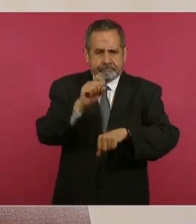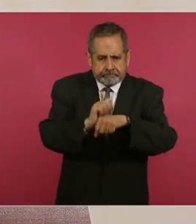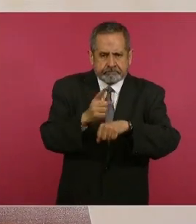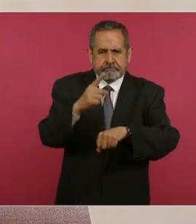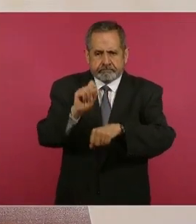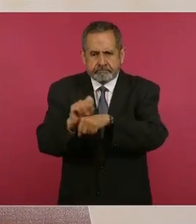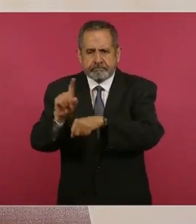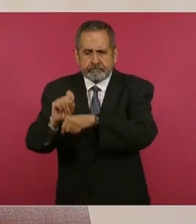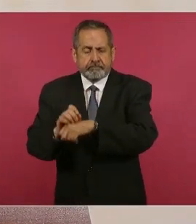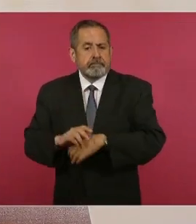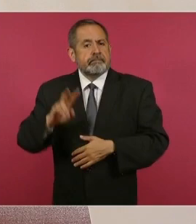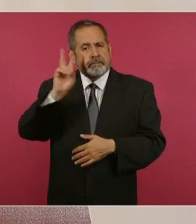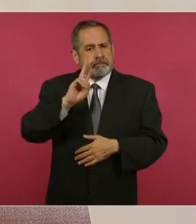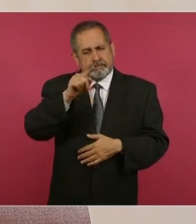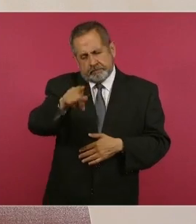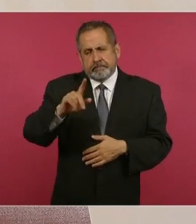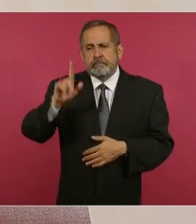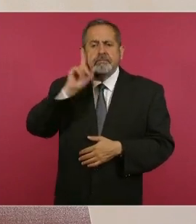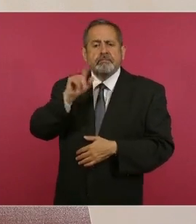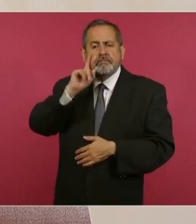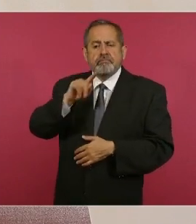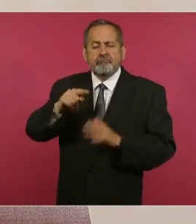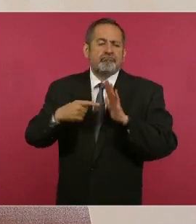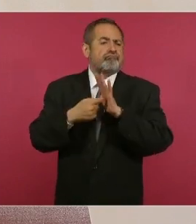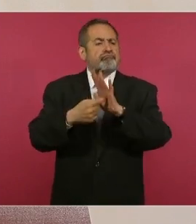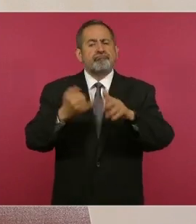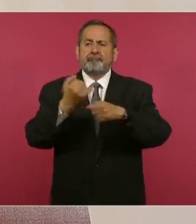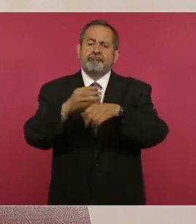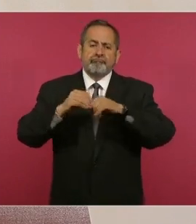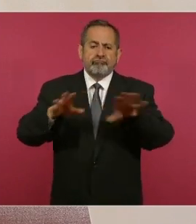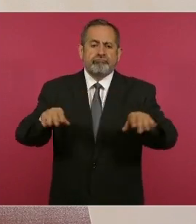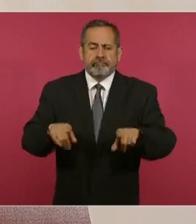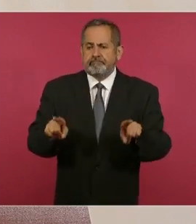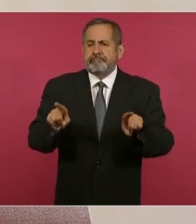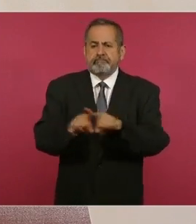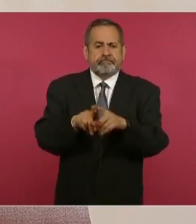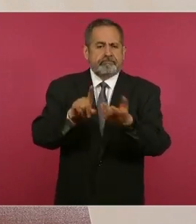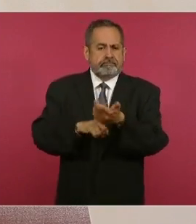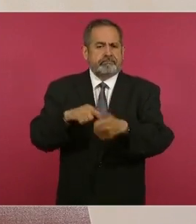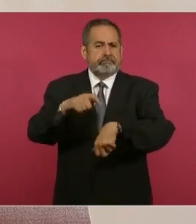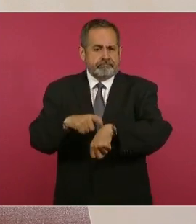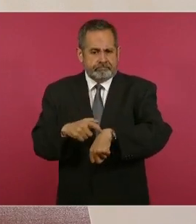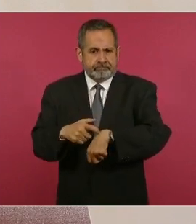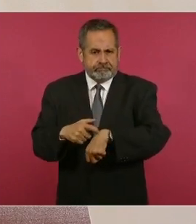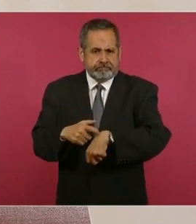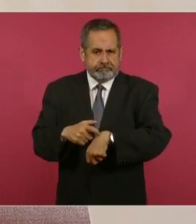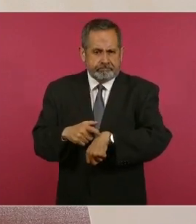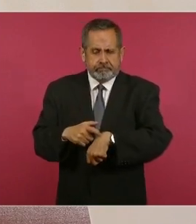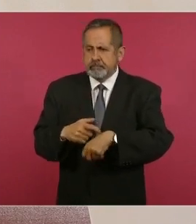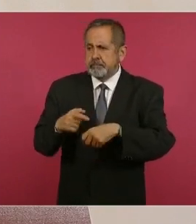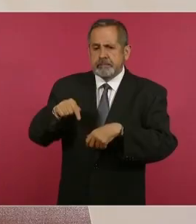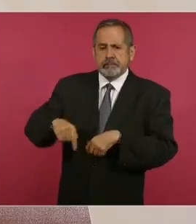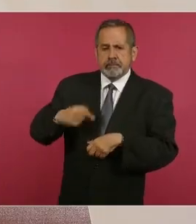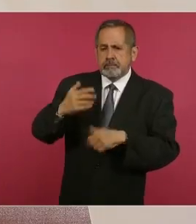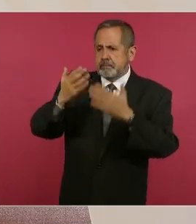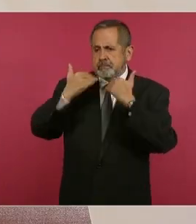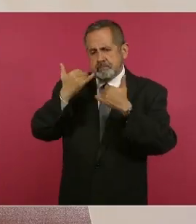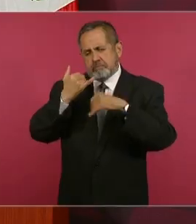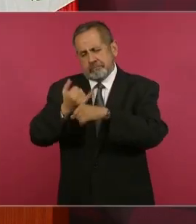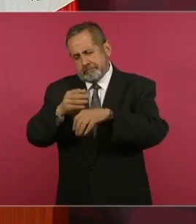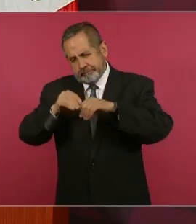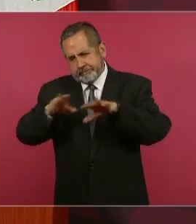podemos informar a la misma hora, aun cuando no